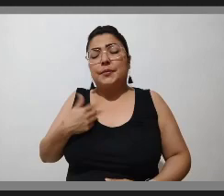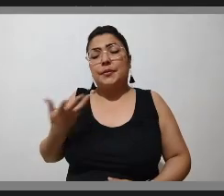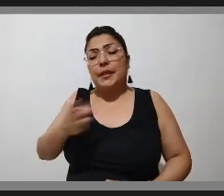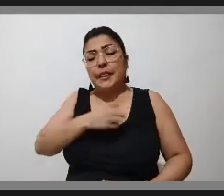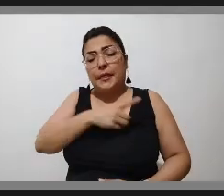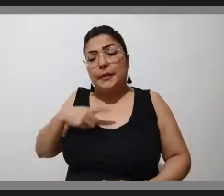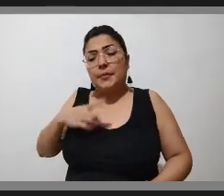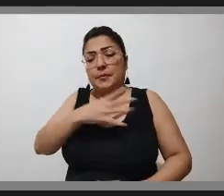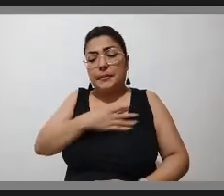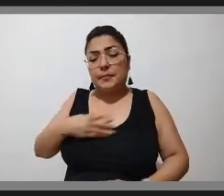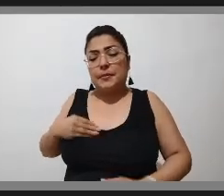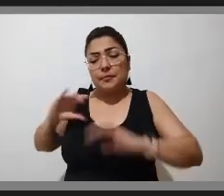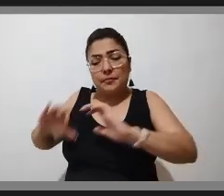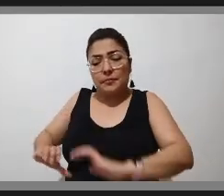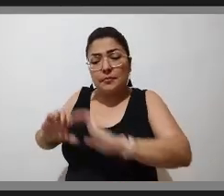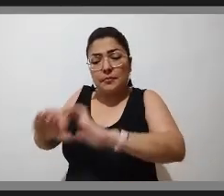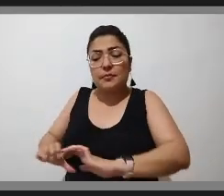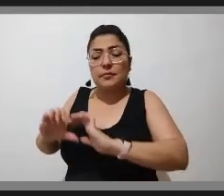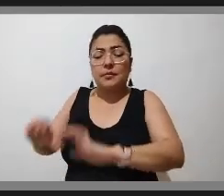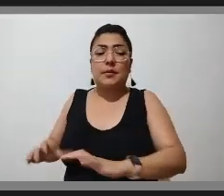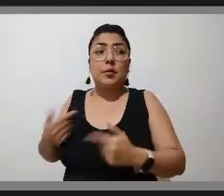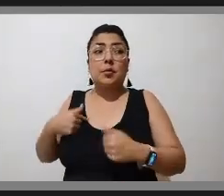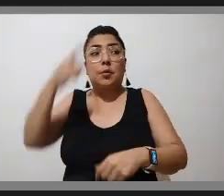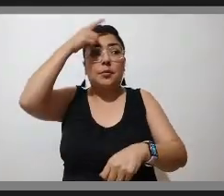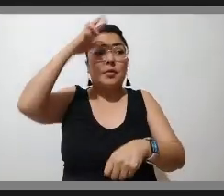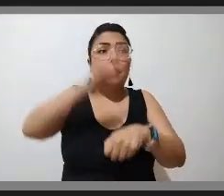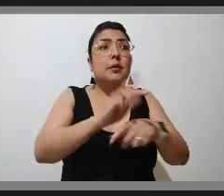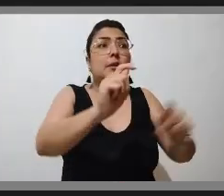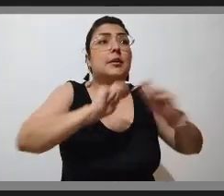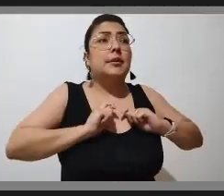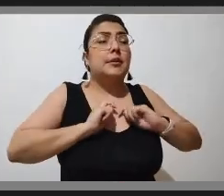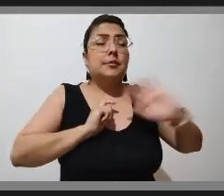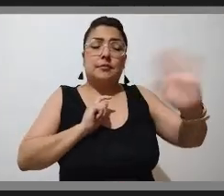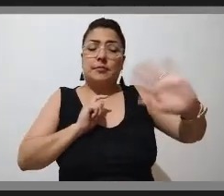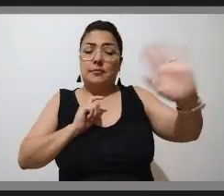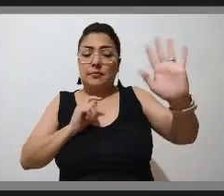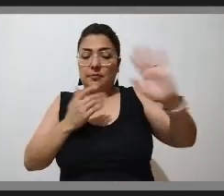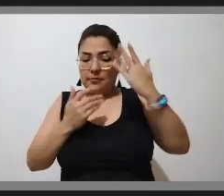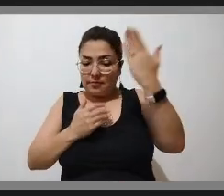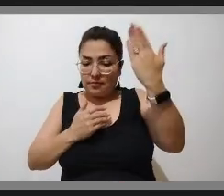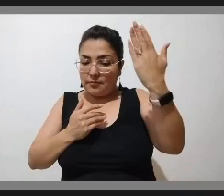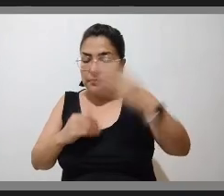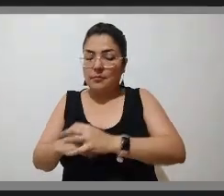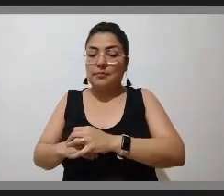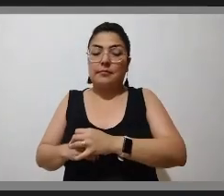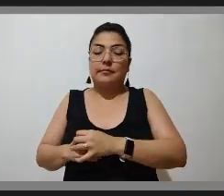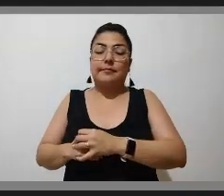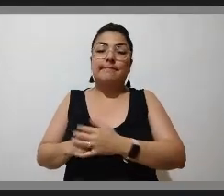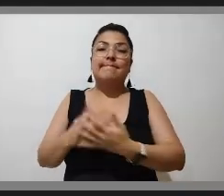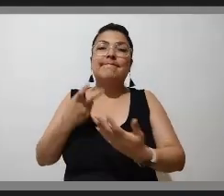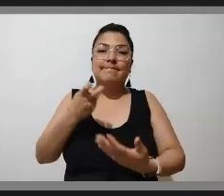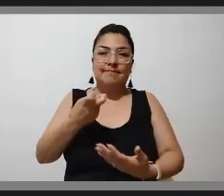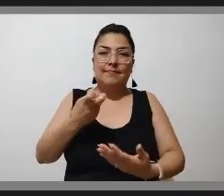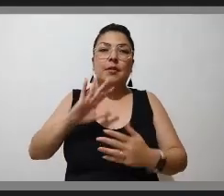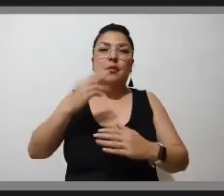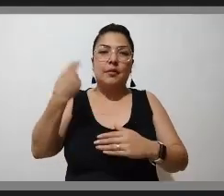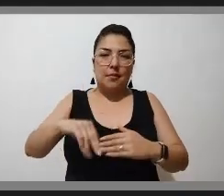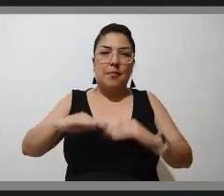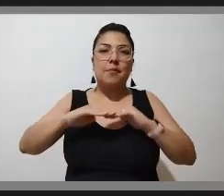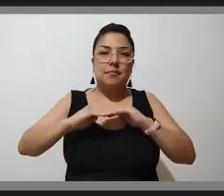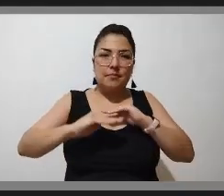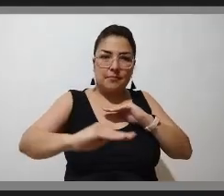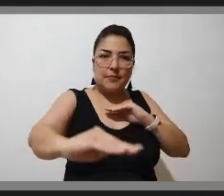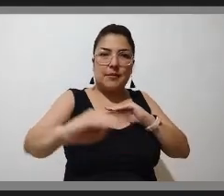dicen, no, yo tengo que cuidar a mi hijo, ¿cómo no voy a estar ahí? No puedo ser directiva, no puedo tomar y asumir esa responsabilidad. Esos son